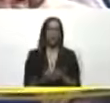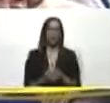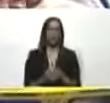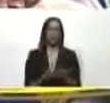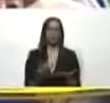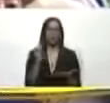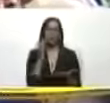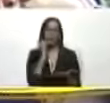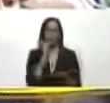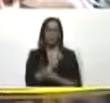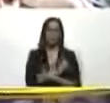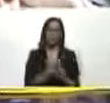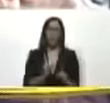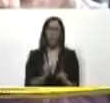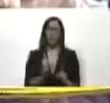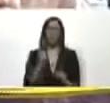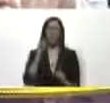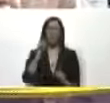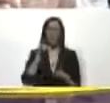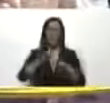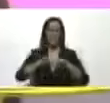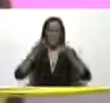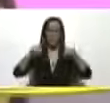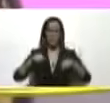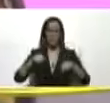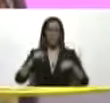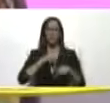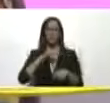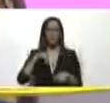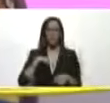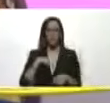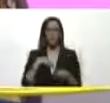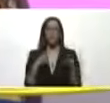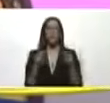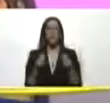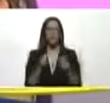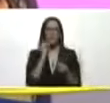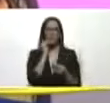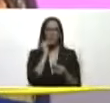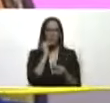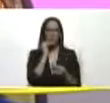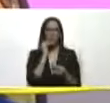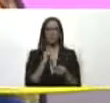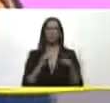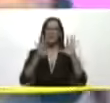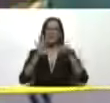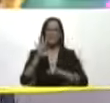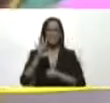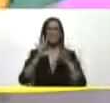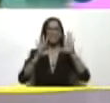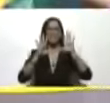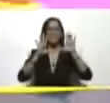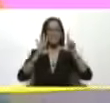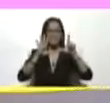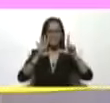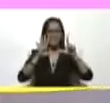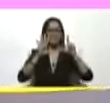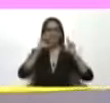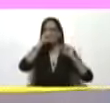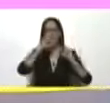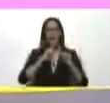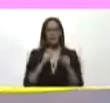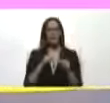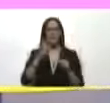usted esté aquí sentado el día de hoy con nosotros y nosotras con muchachos y muchachas de 15 16 años 20